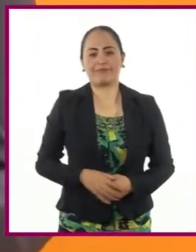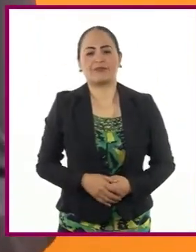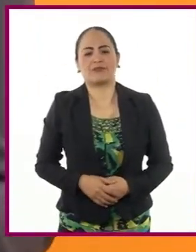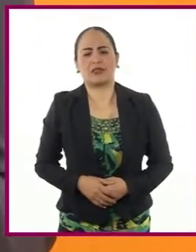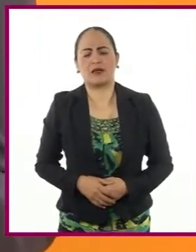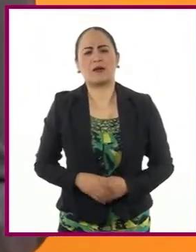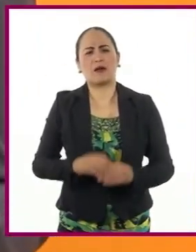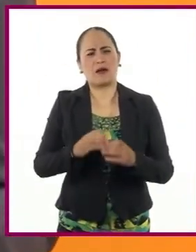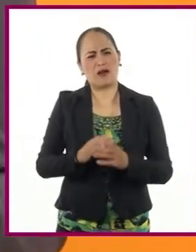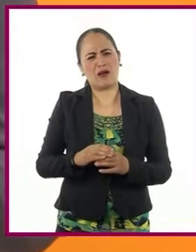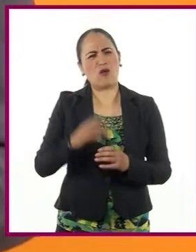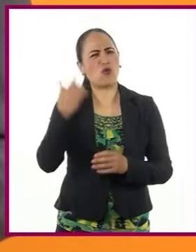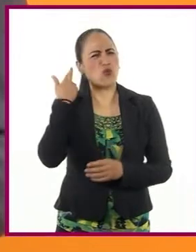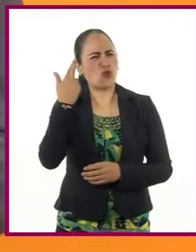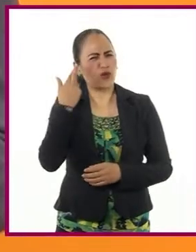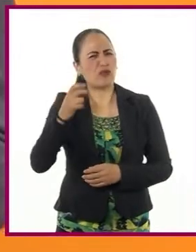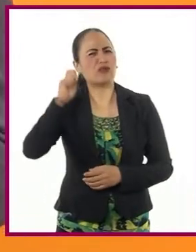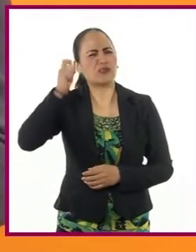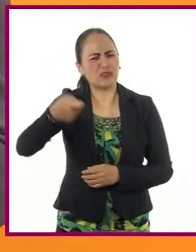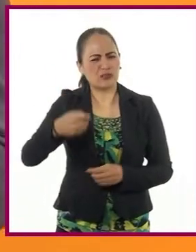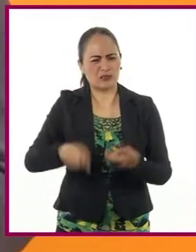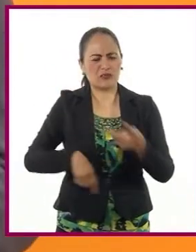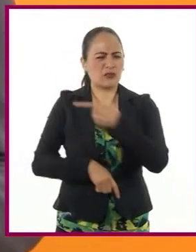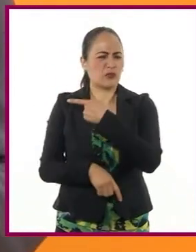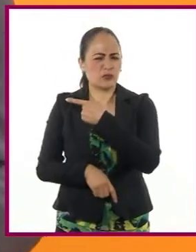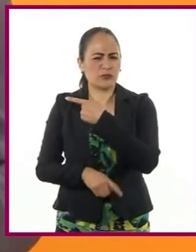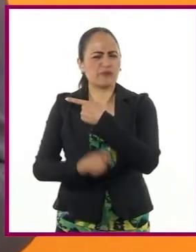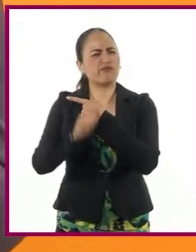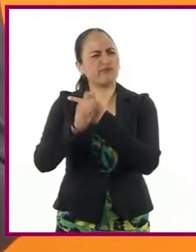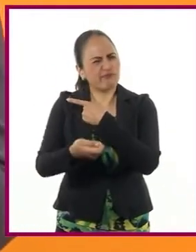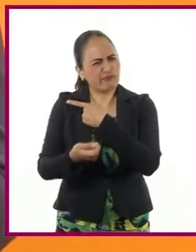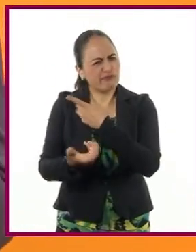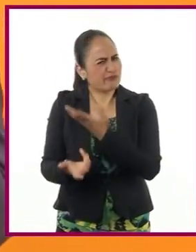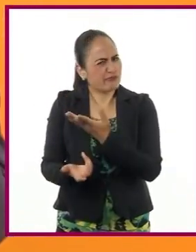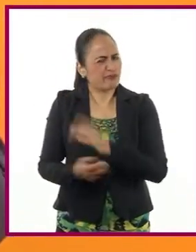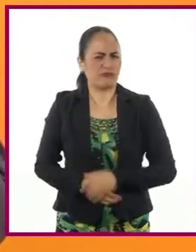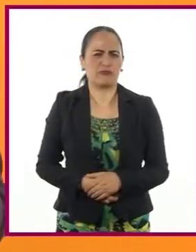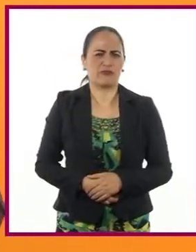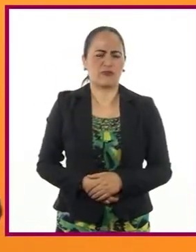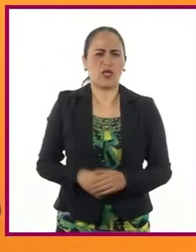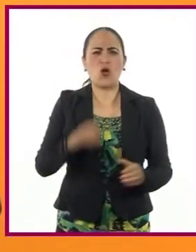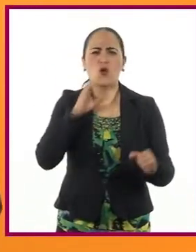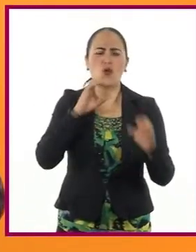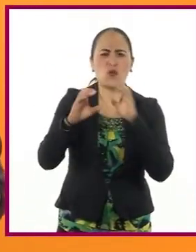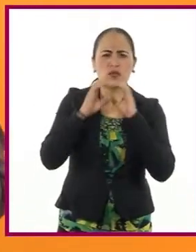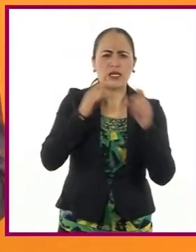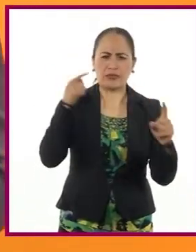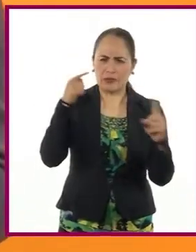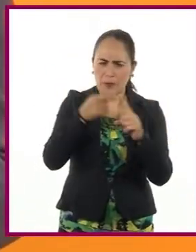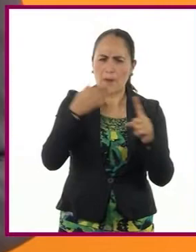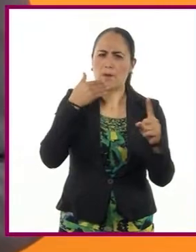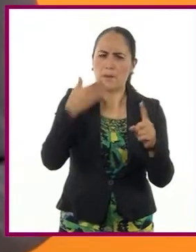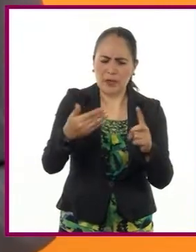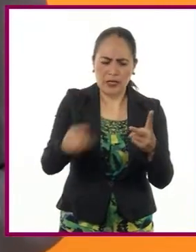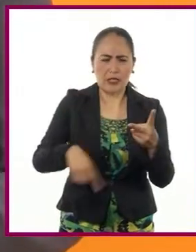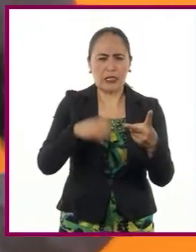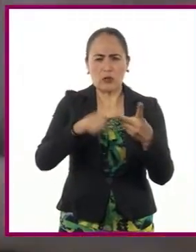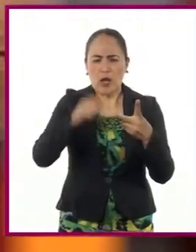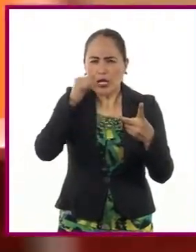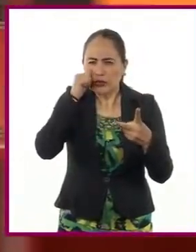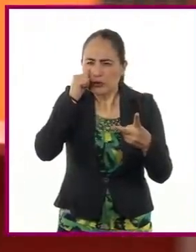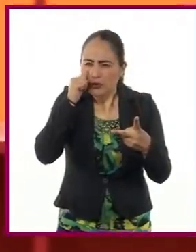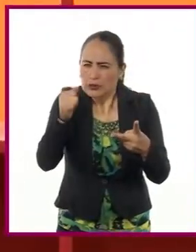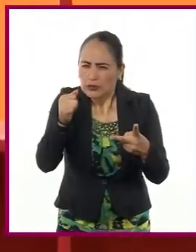qué nos referimos con el ruido y el canal de comunicación y cómo deberían ser la comunicación asertiva y la escucha